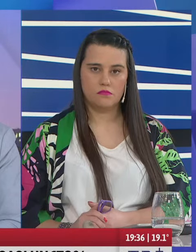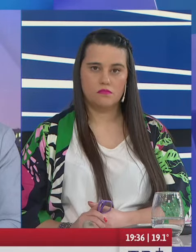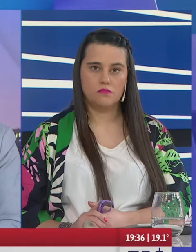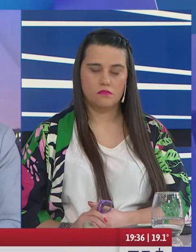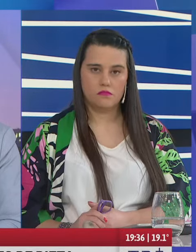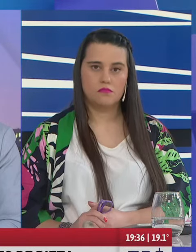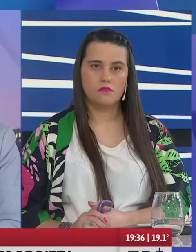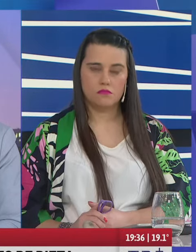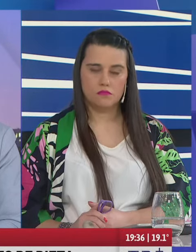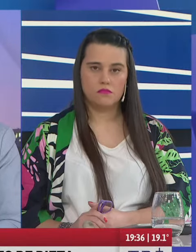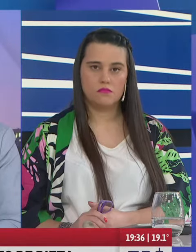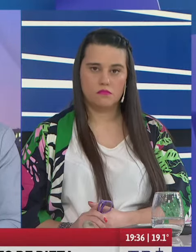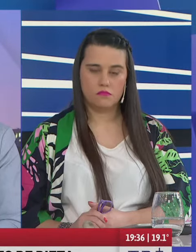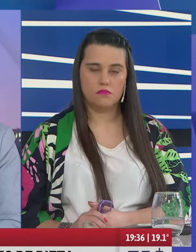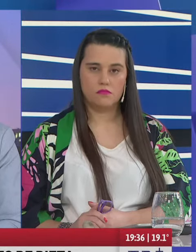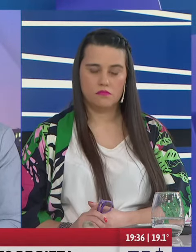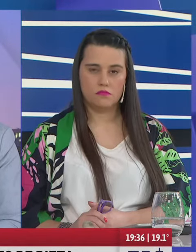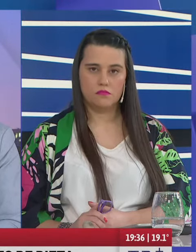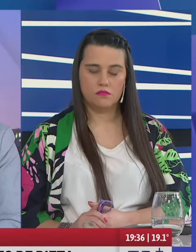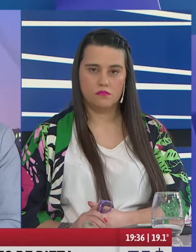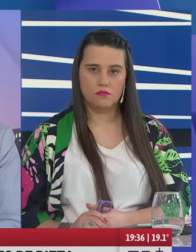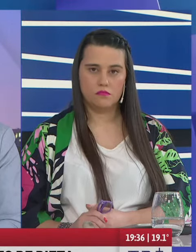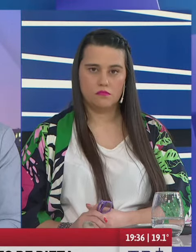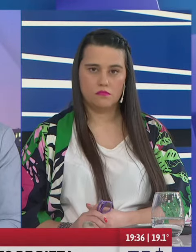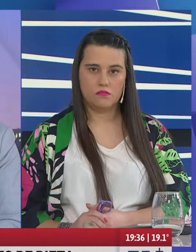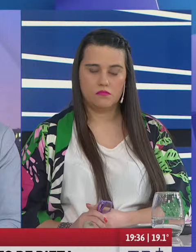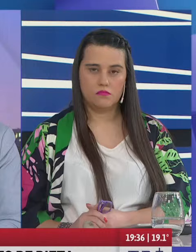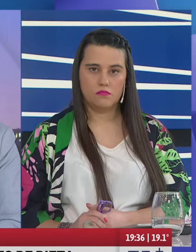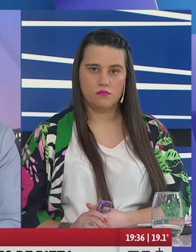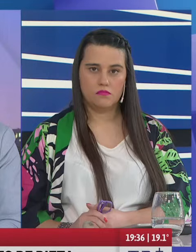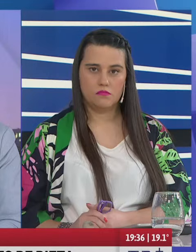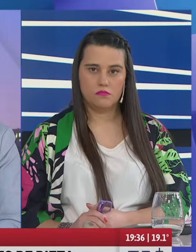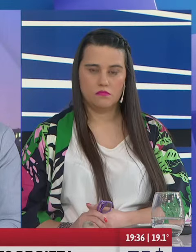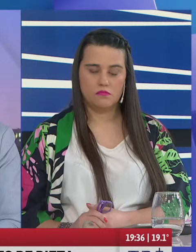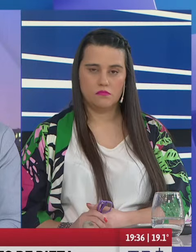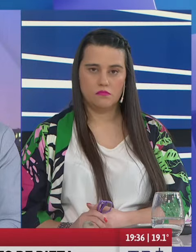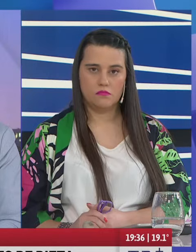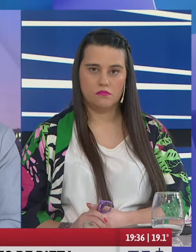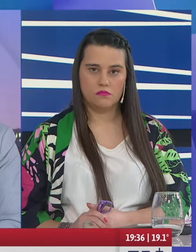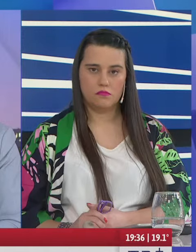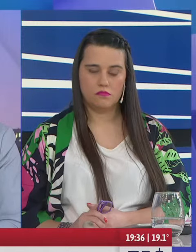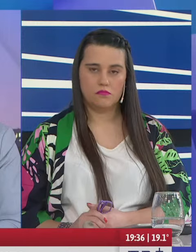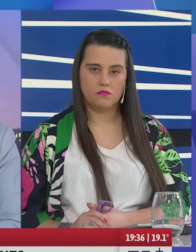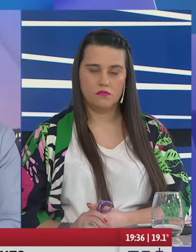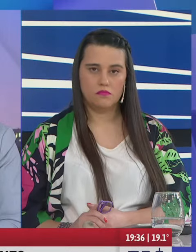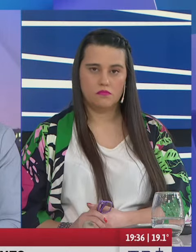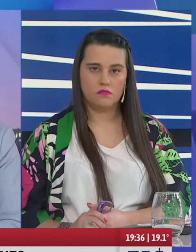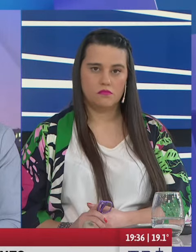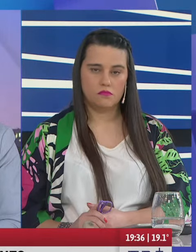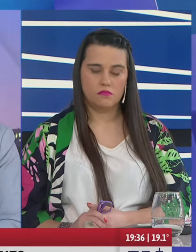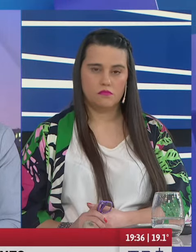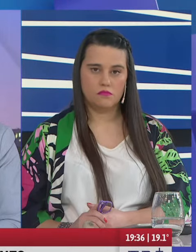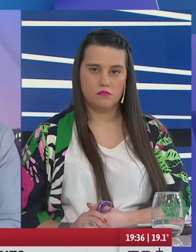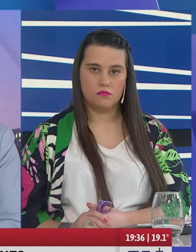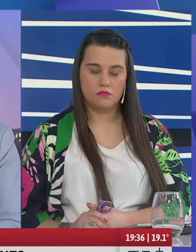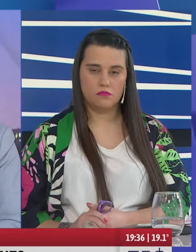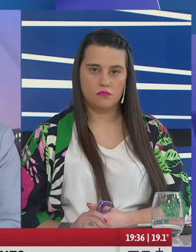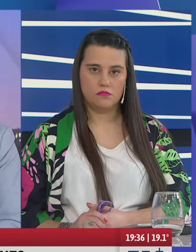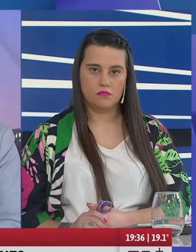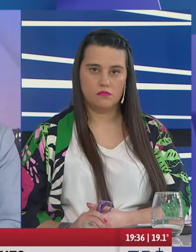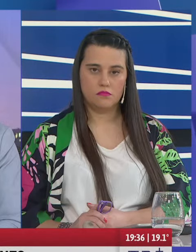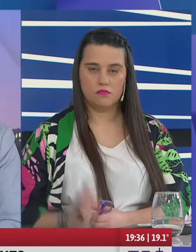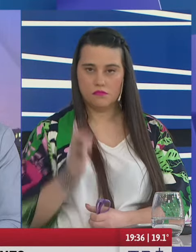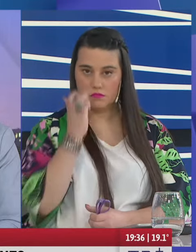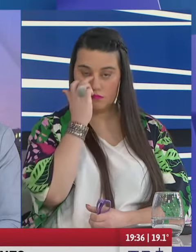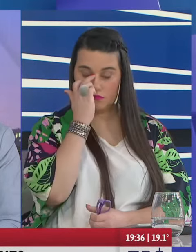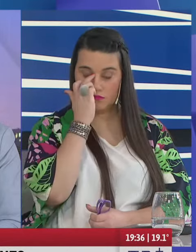o hay otro tipo de formalidades. No es que levantan la mano los tipos y dicen, bueno, vamos a aumentarlo a tanto, ¿se entiende? No hay una autodeterminación. De hecho, hubo un problema esta